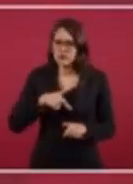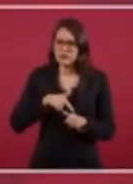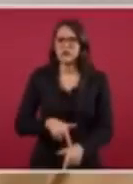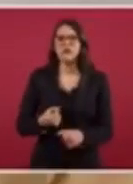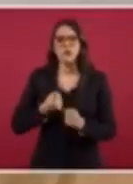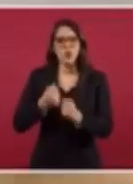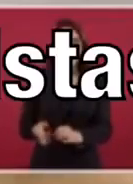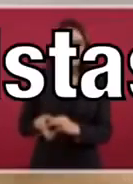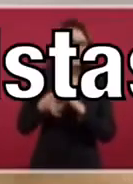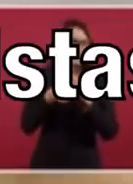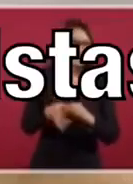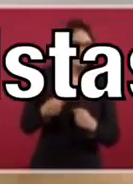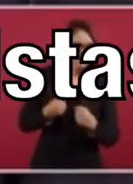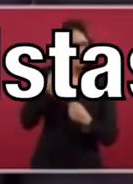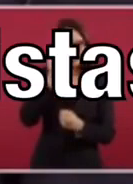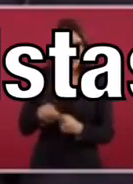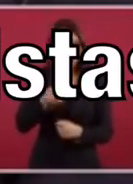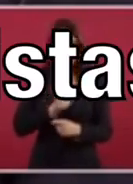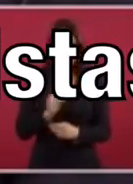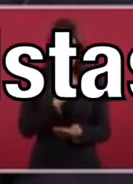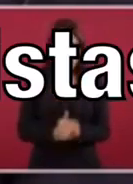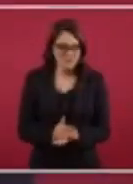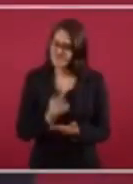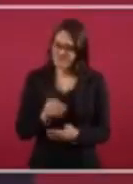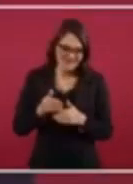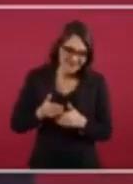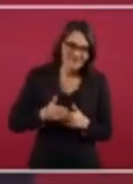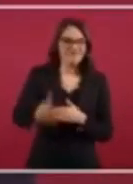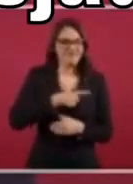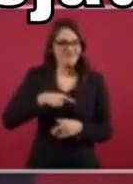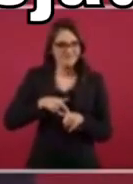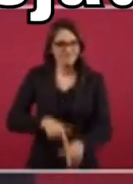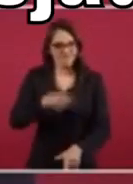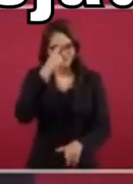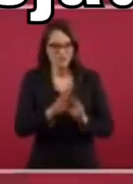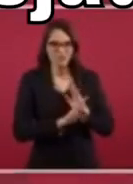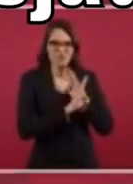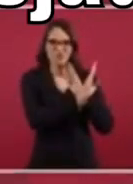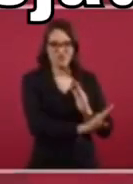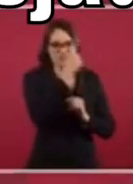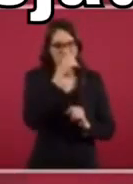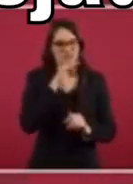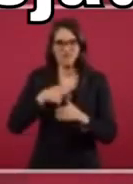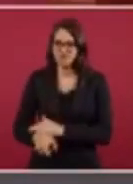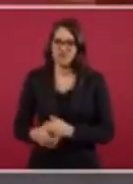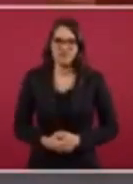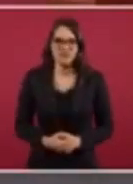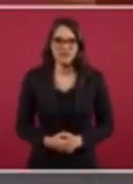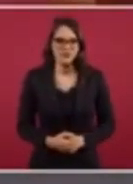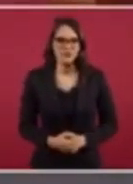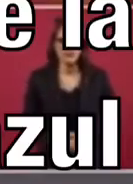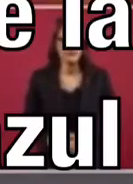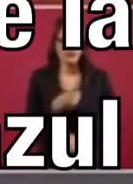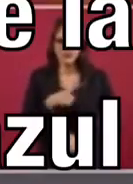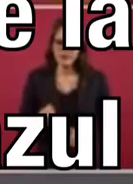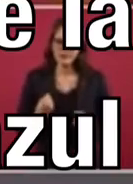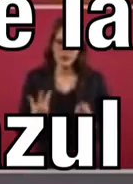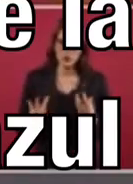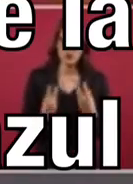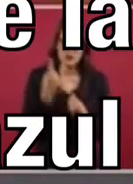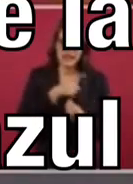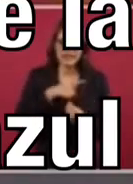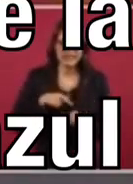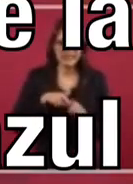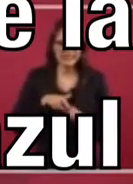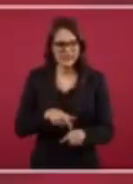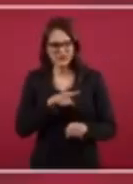unirnos para que no se detenga el combate a la corrupción. Vamos a unirnos para que se siga limpiando de